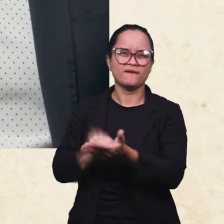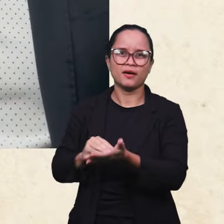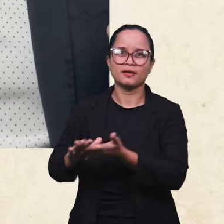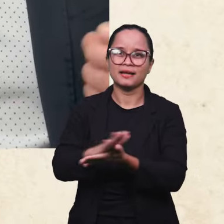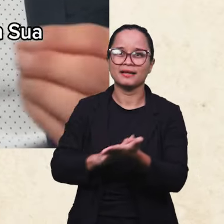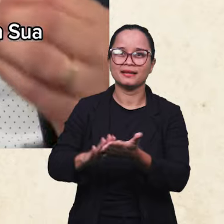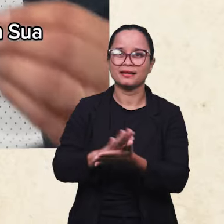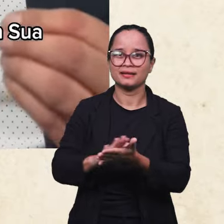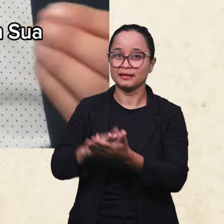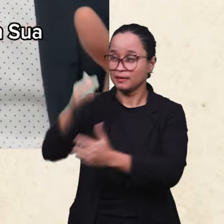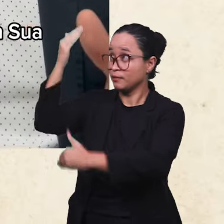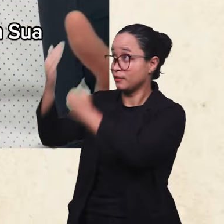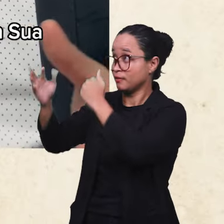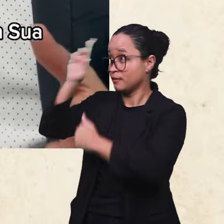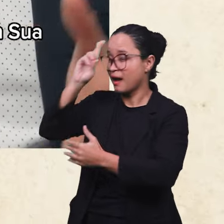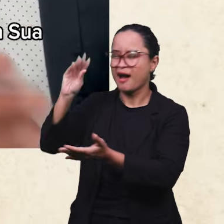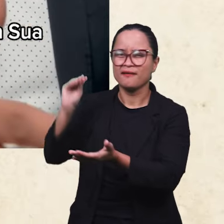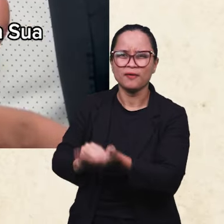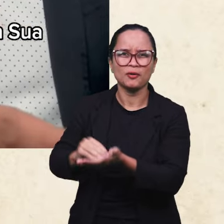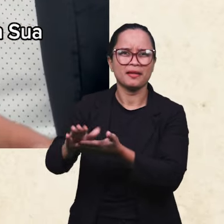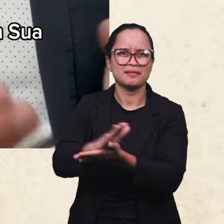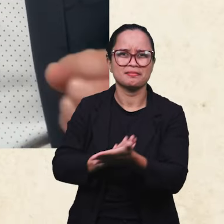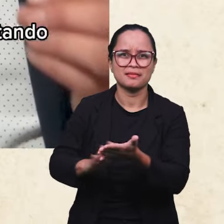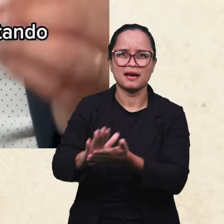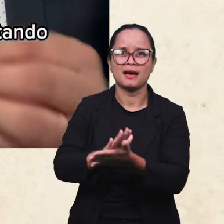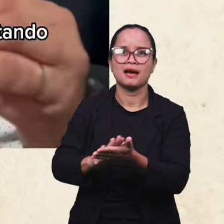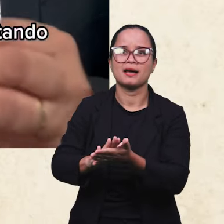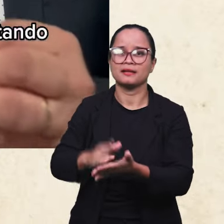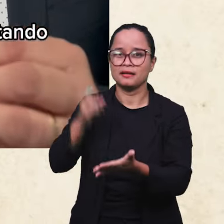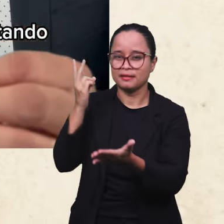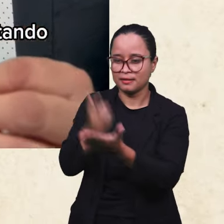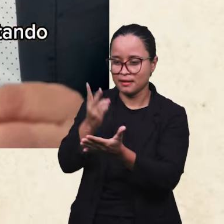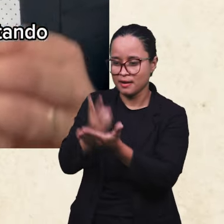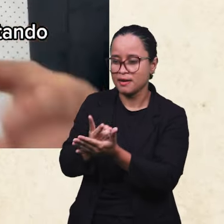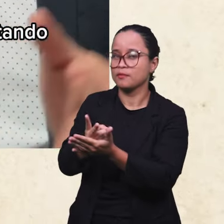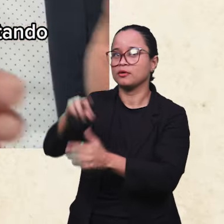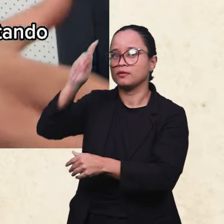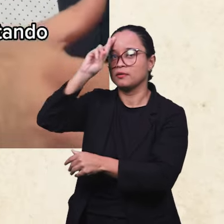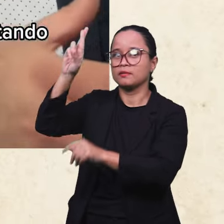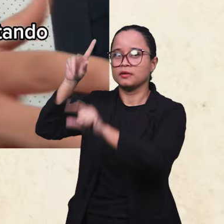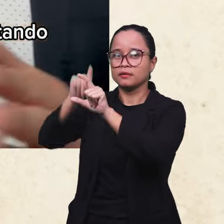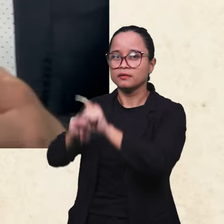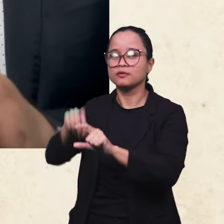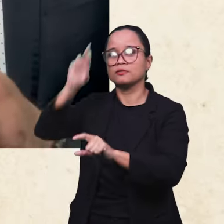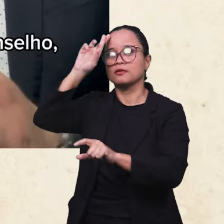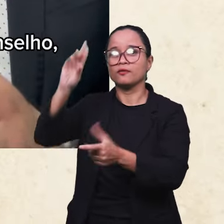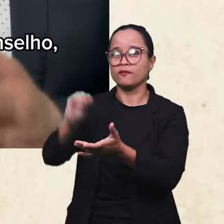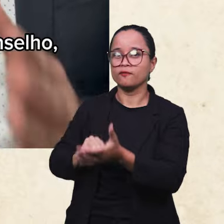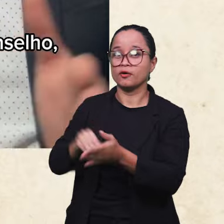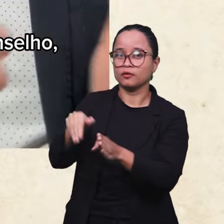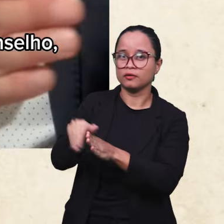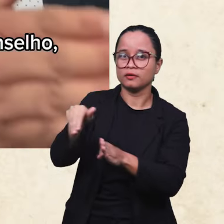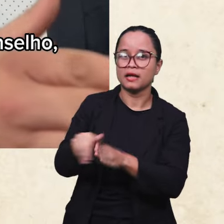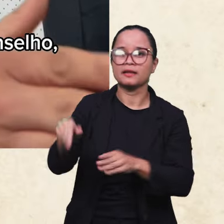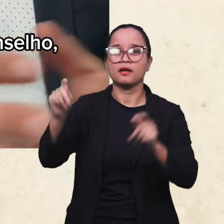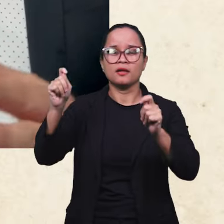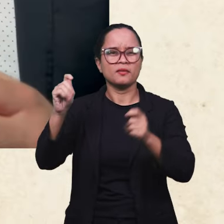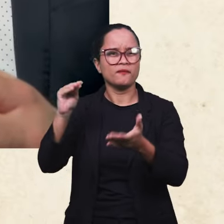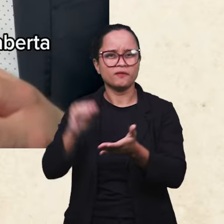nosotros. Nada nos faltará en su presencia, nada nos faltará estando cerca de Él. No nos faltará